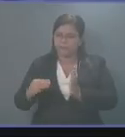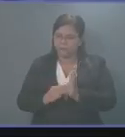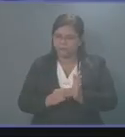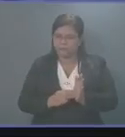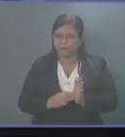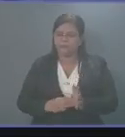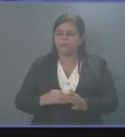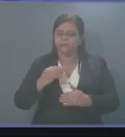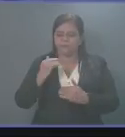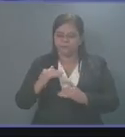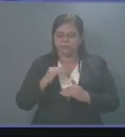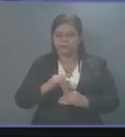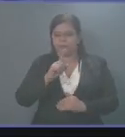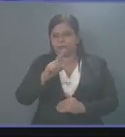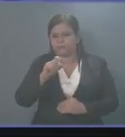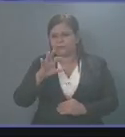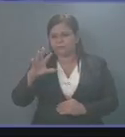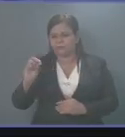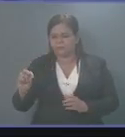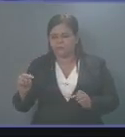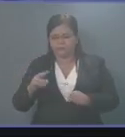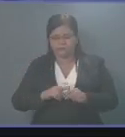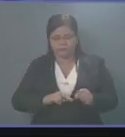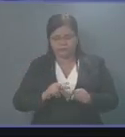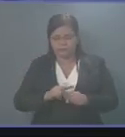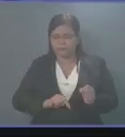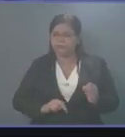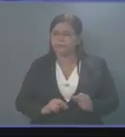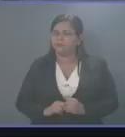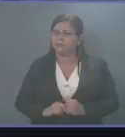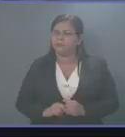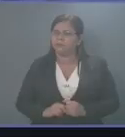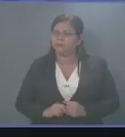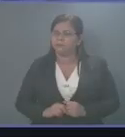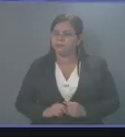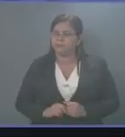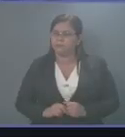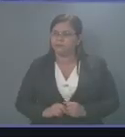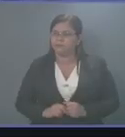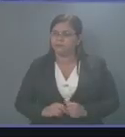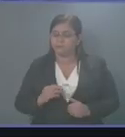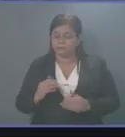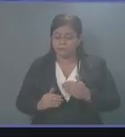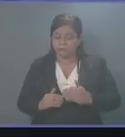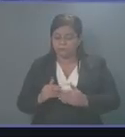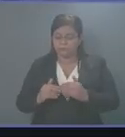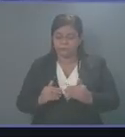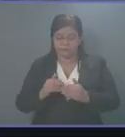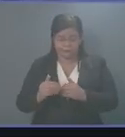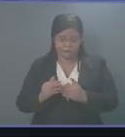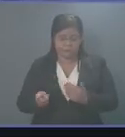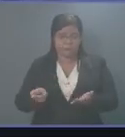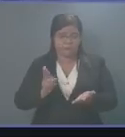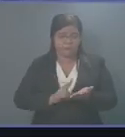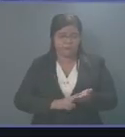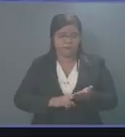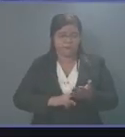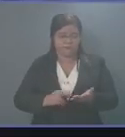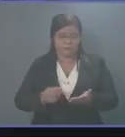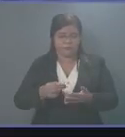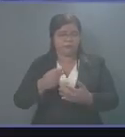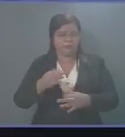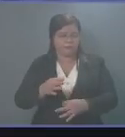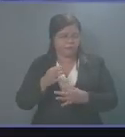máximo de $150 de los Estados Unidos de América. Por el trámite de inscripción de garantías